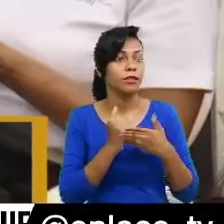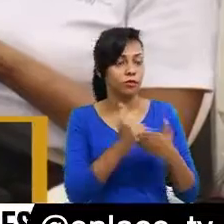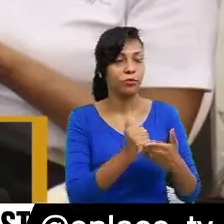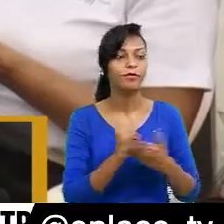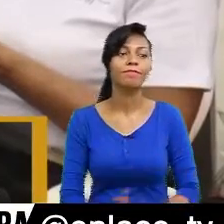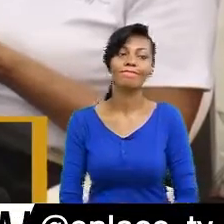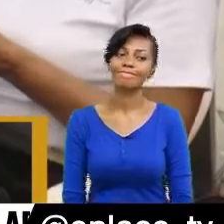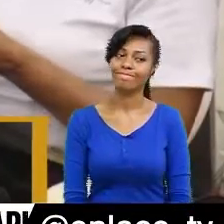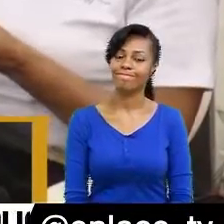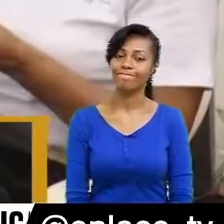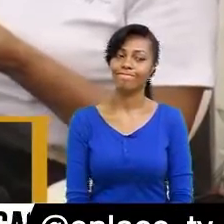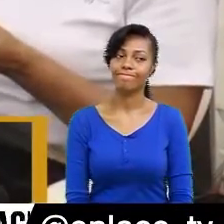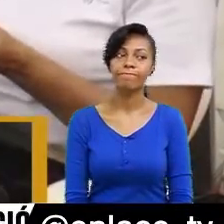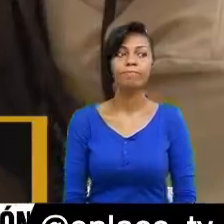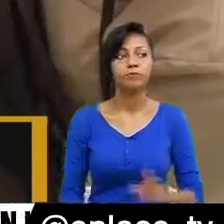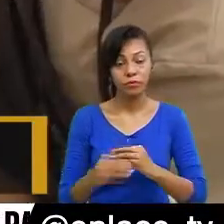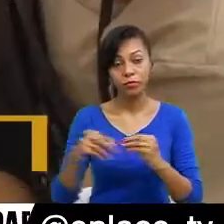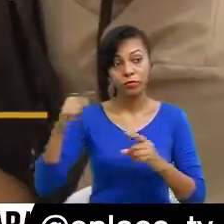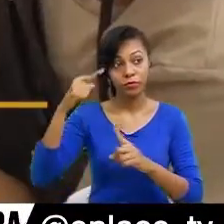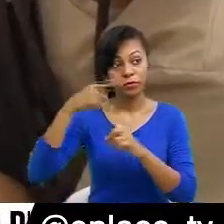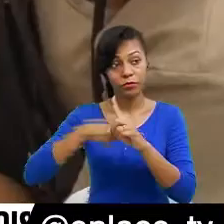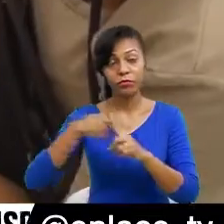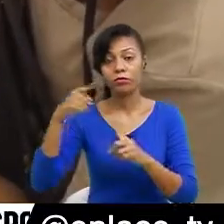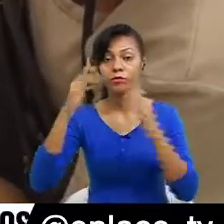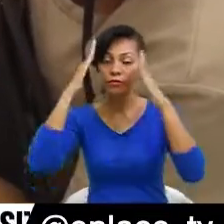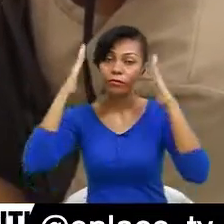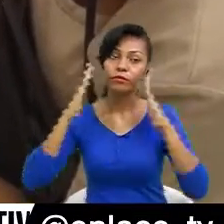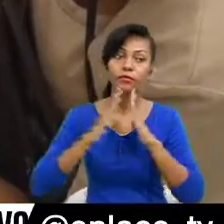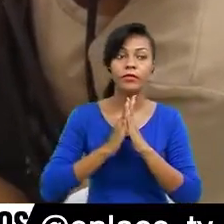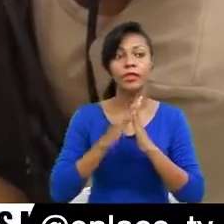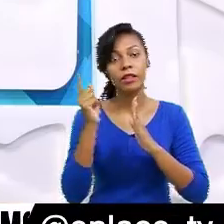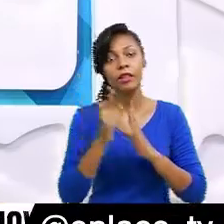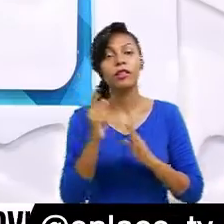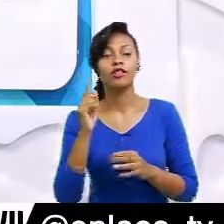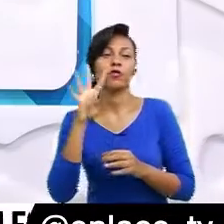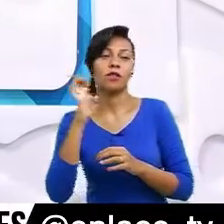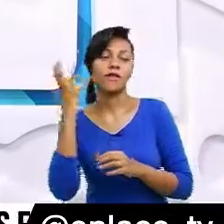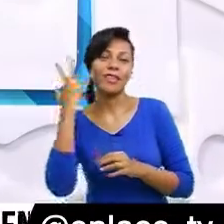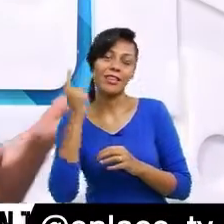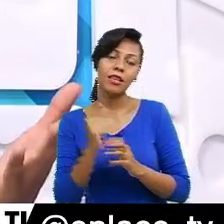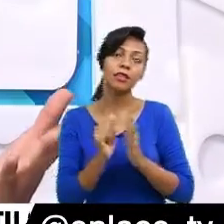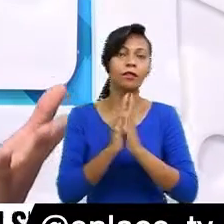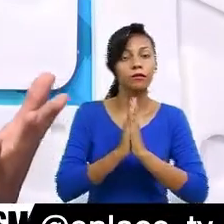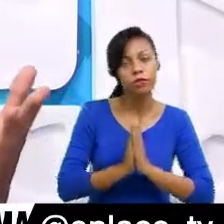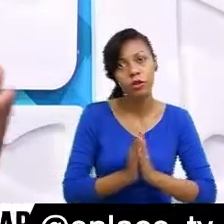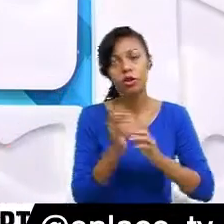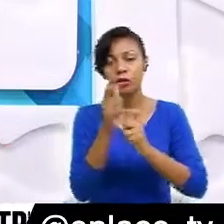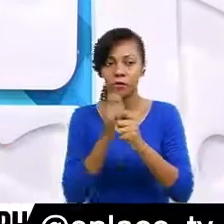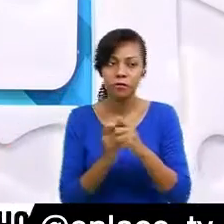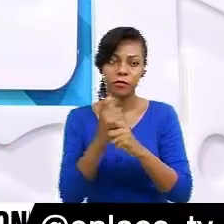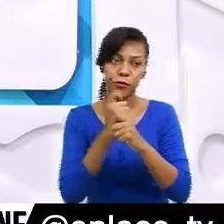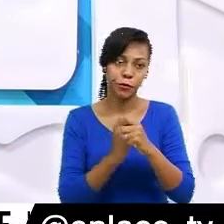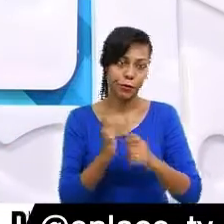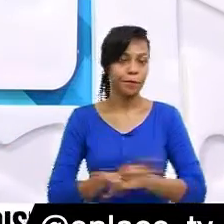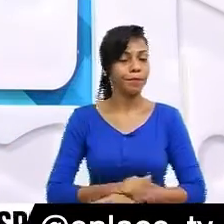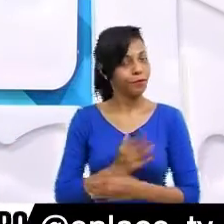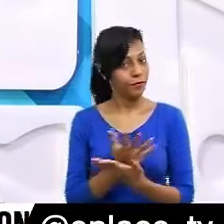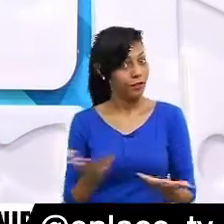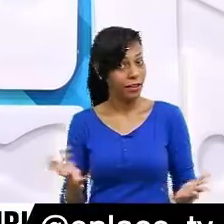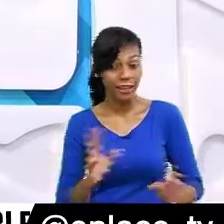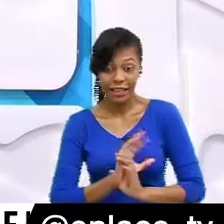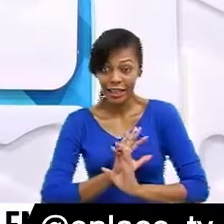mes de la Virgen del Carmen también se realizará una novena en su nombre. Es todo por el momento en las noticias